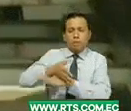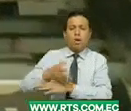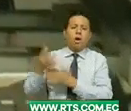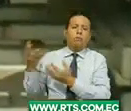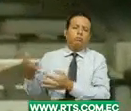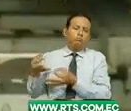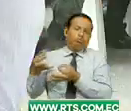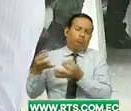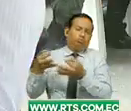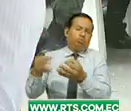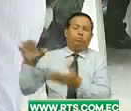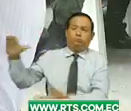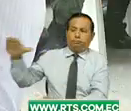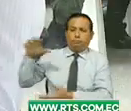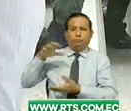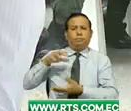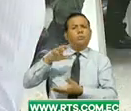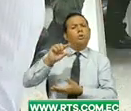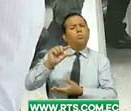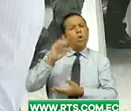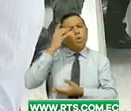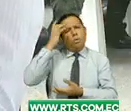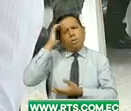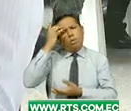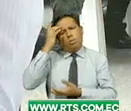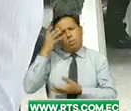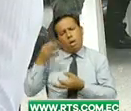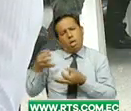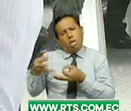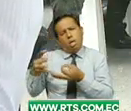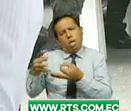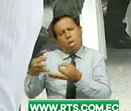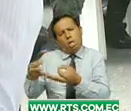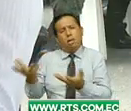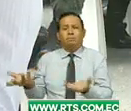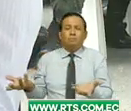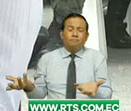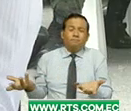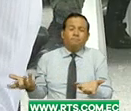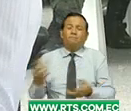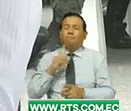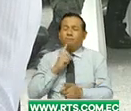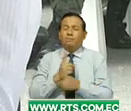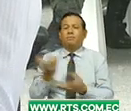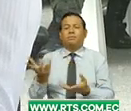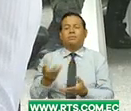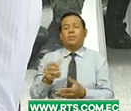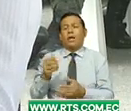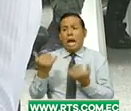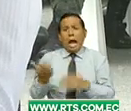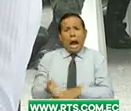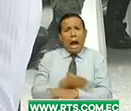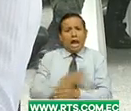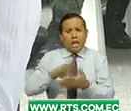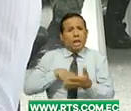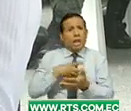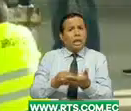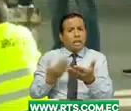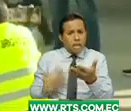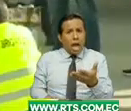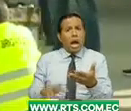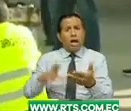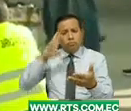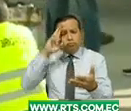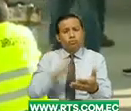Sí nos preocupa que sigan retrasándose con respecto a las entregas que debían realizar principalmente COVAX y